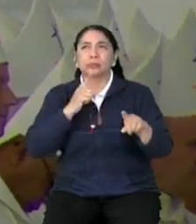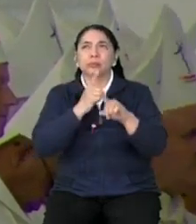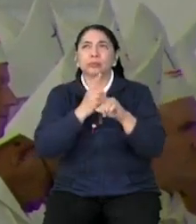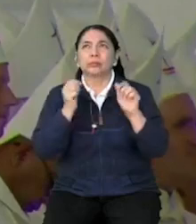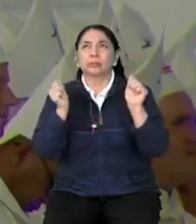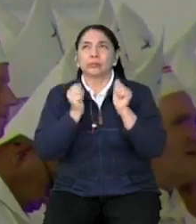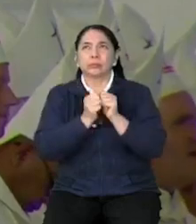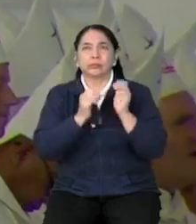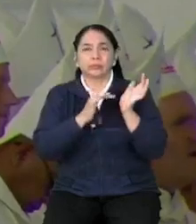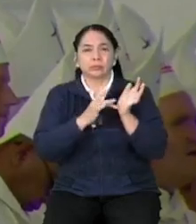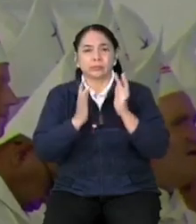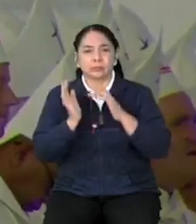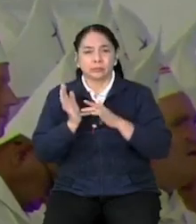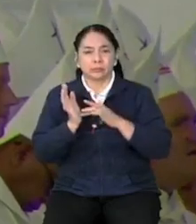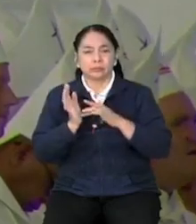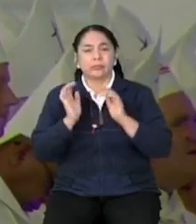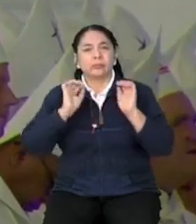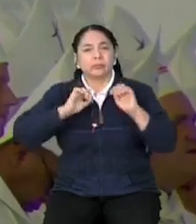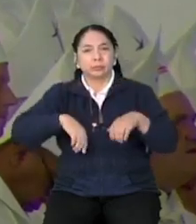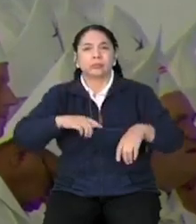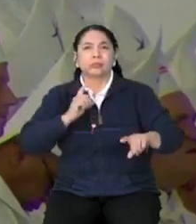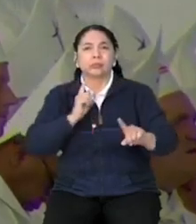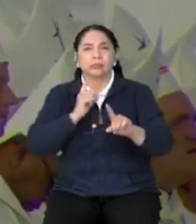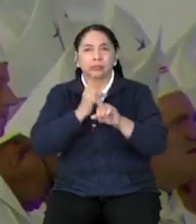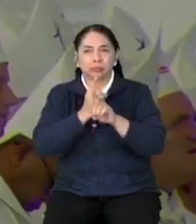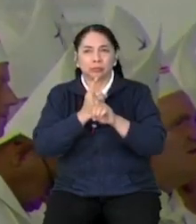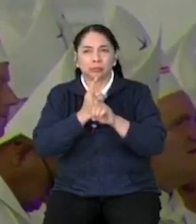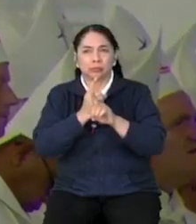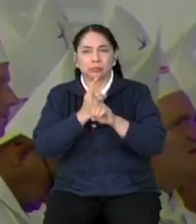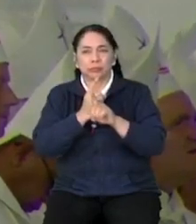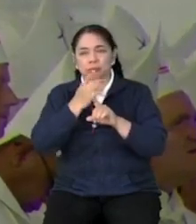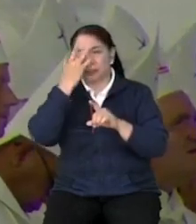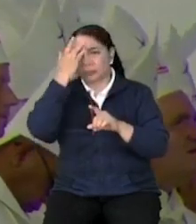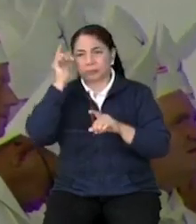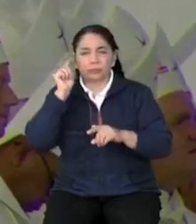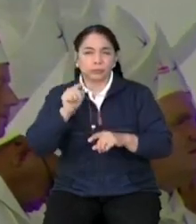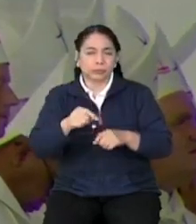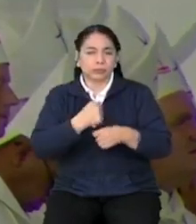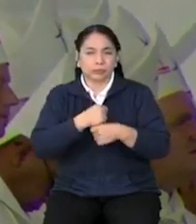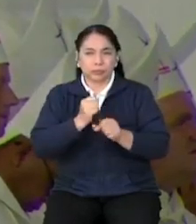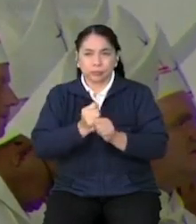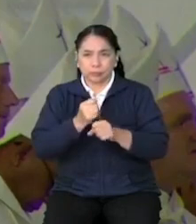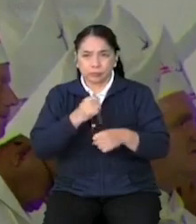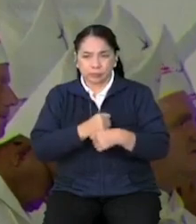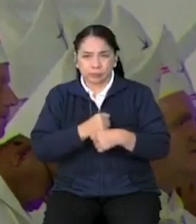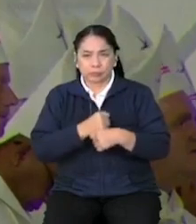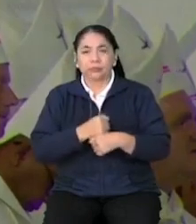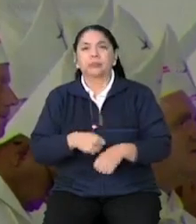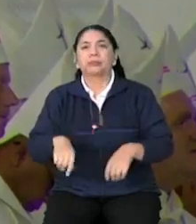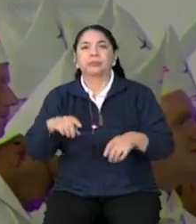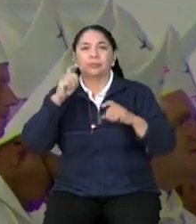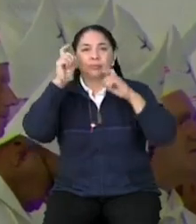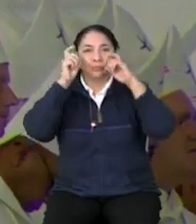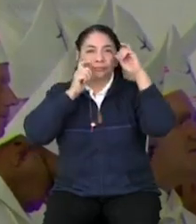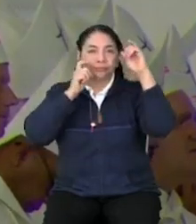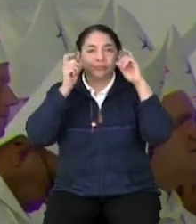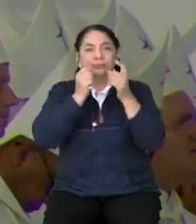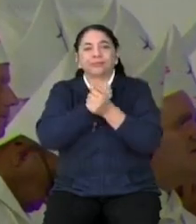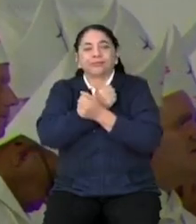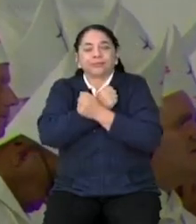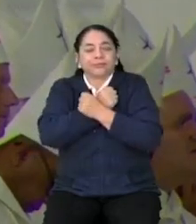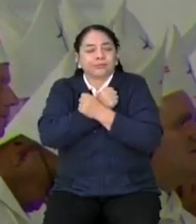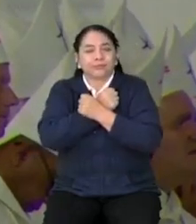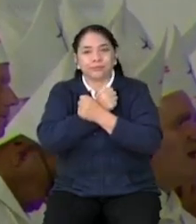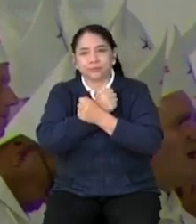Jesús lo podrán encontrar porque él ha hecho un gesto de amor inmenso para